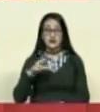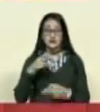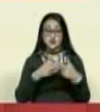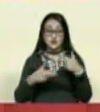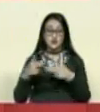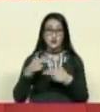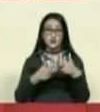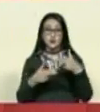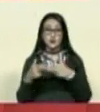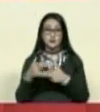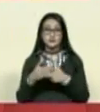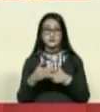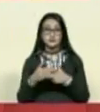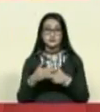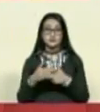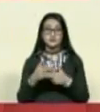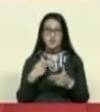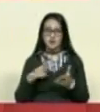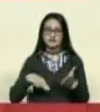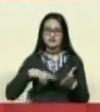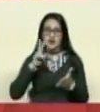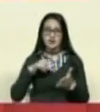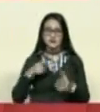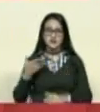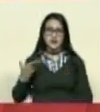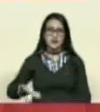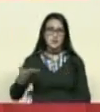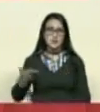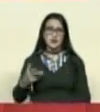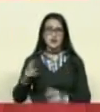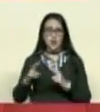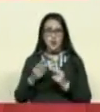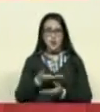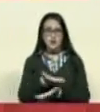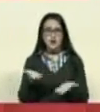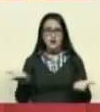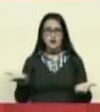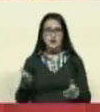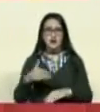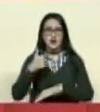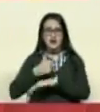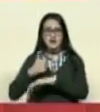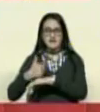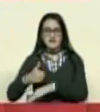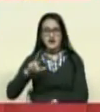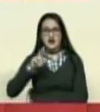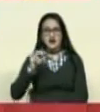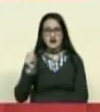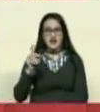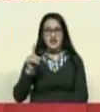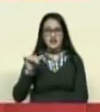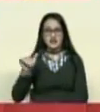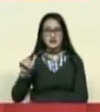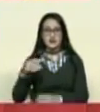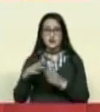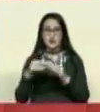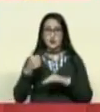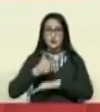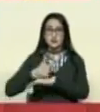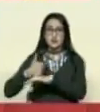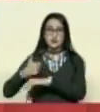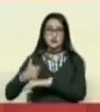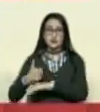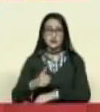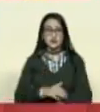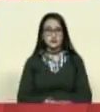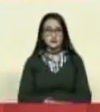infraestructura. Las voy a leer porque es muy importante que se conozca. Los jefes de las redes, las SODI, los jefes de los componentes de